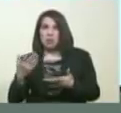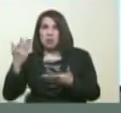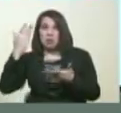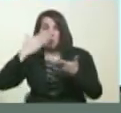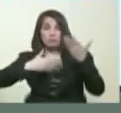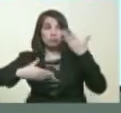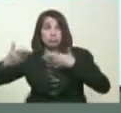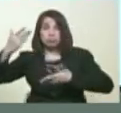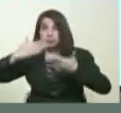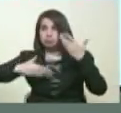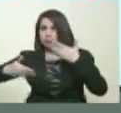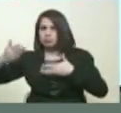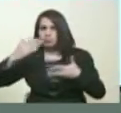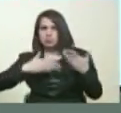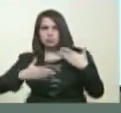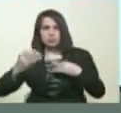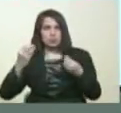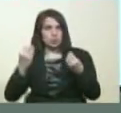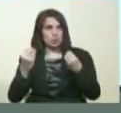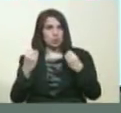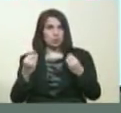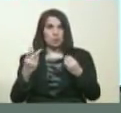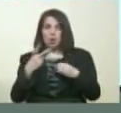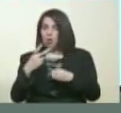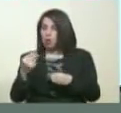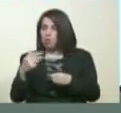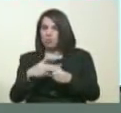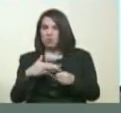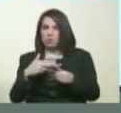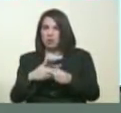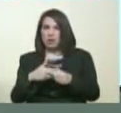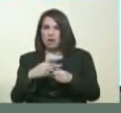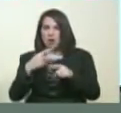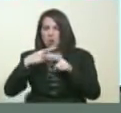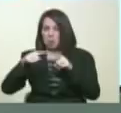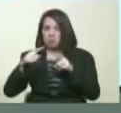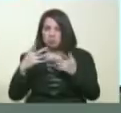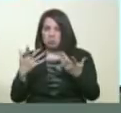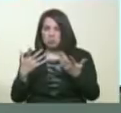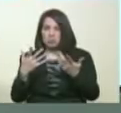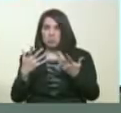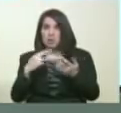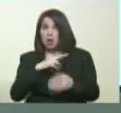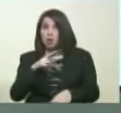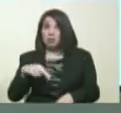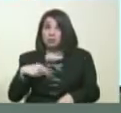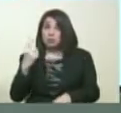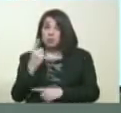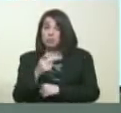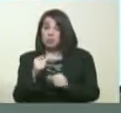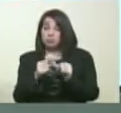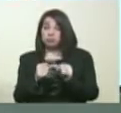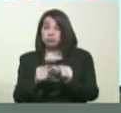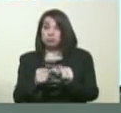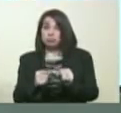no tradicionales, las exportaciones no petroleras. Nosotros tenemos que estabilizar.